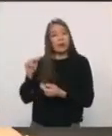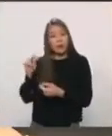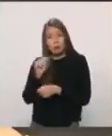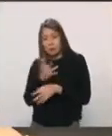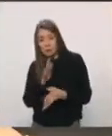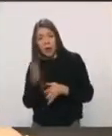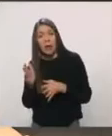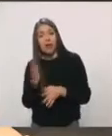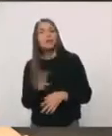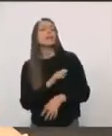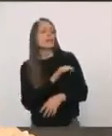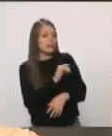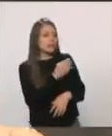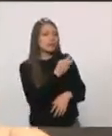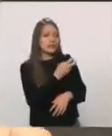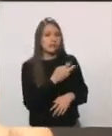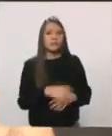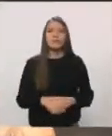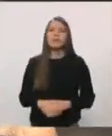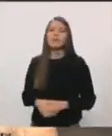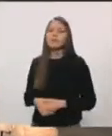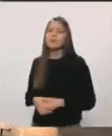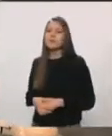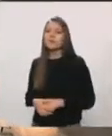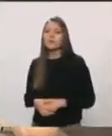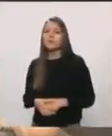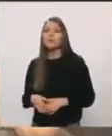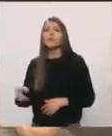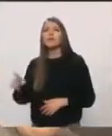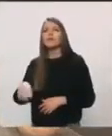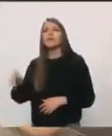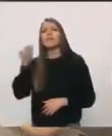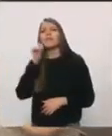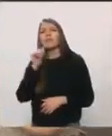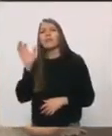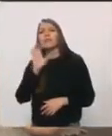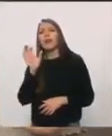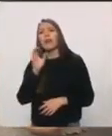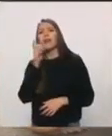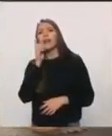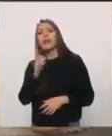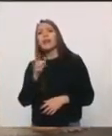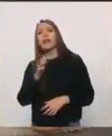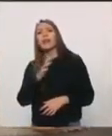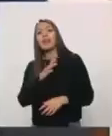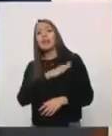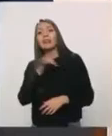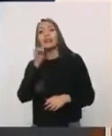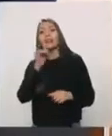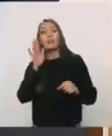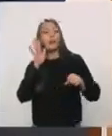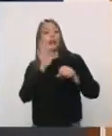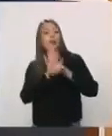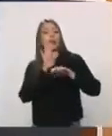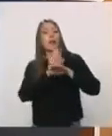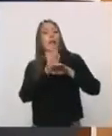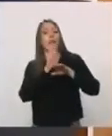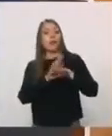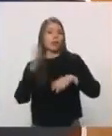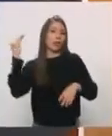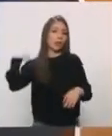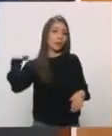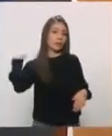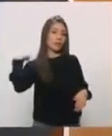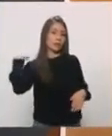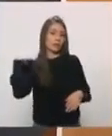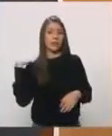dicho o hemos utilizado esto de pégale en la espalda y pégale, incluso así como en Como Conchita. cóncava, sí. ¿Eso sí es cierto? No, hay